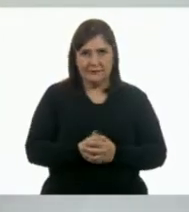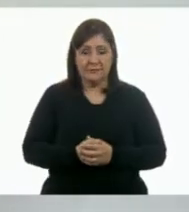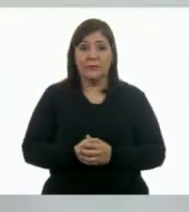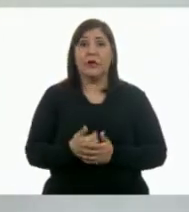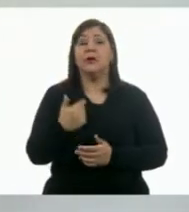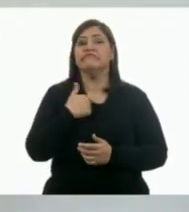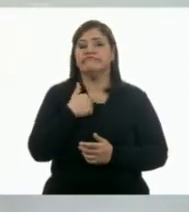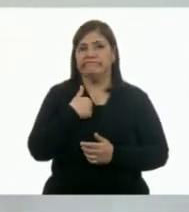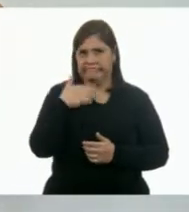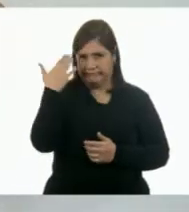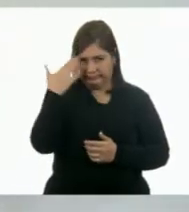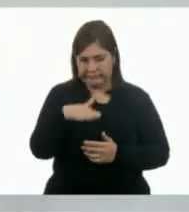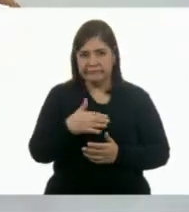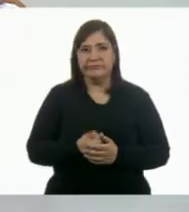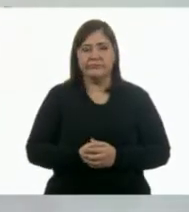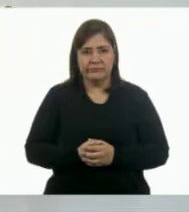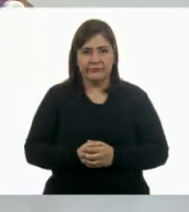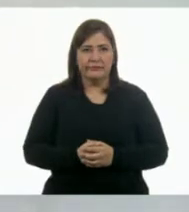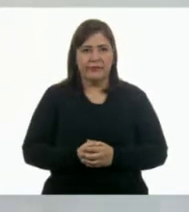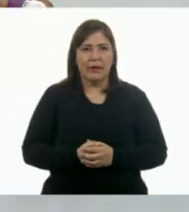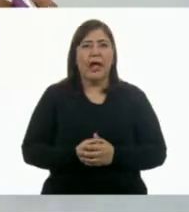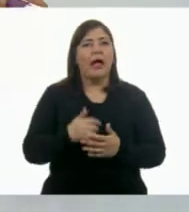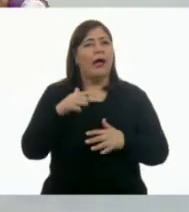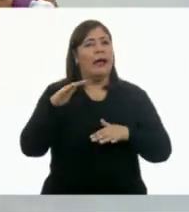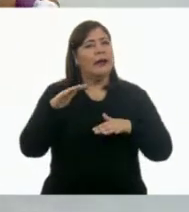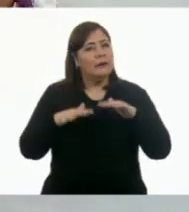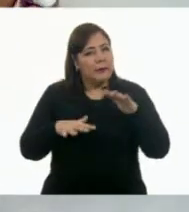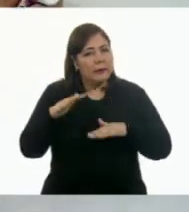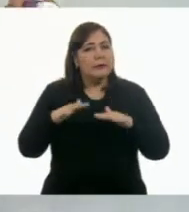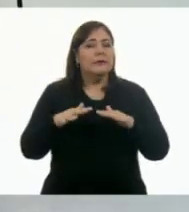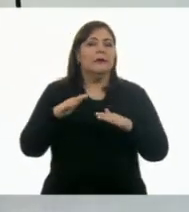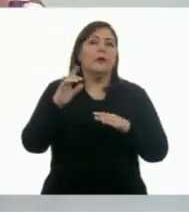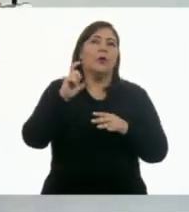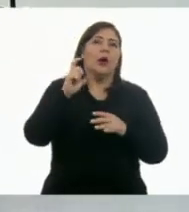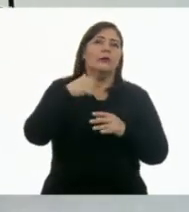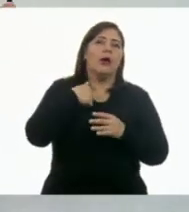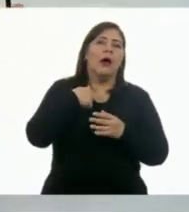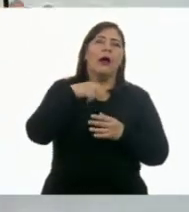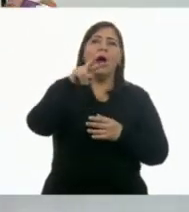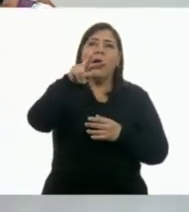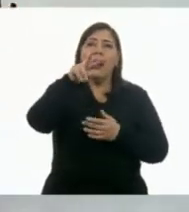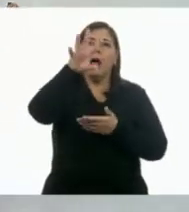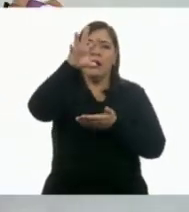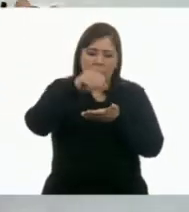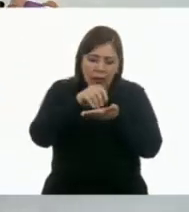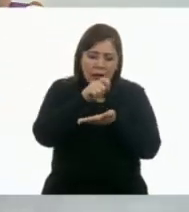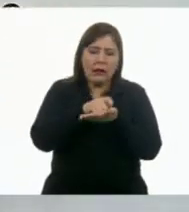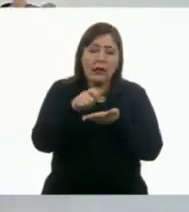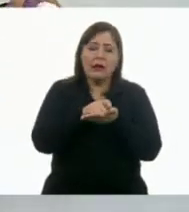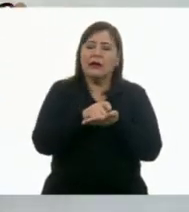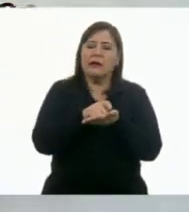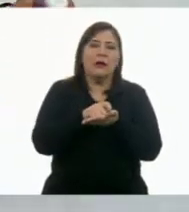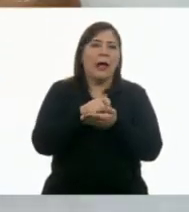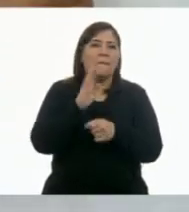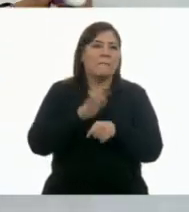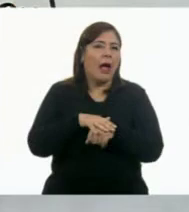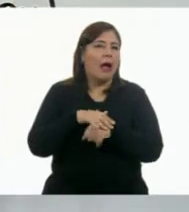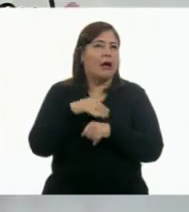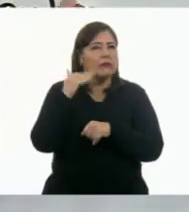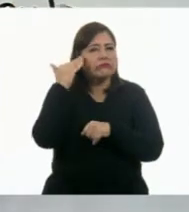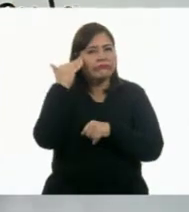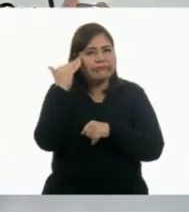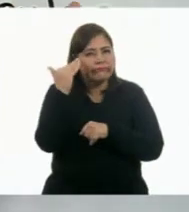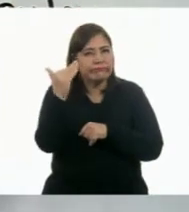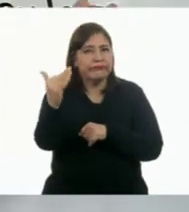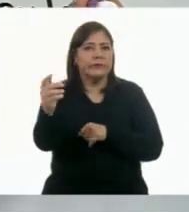Yo sé que a veces cuando copiamos las cosas nos tardamos un poquito y